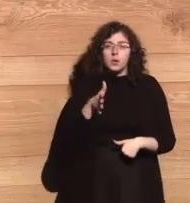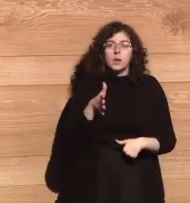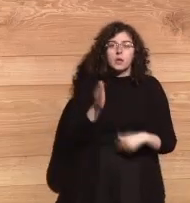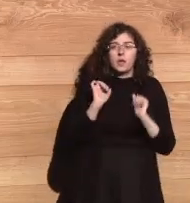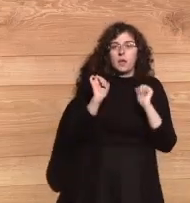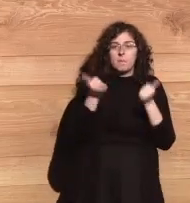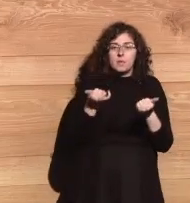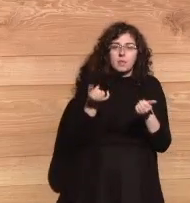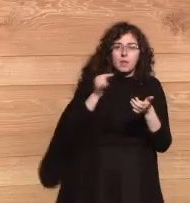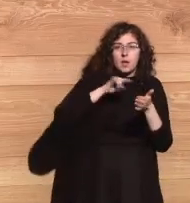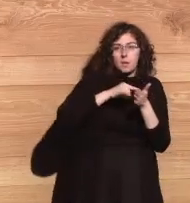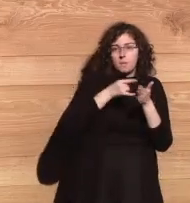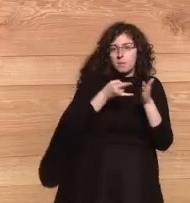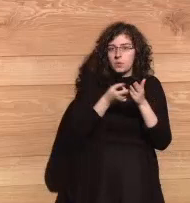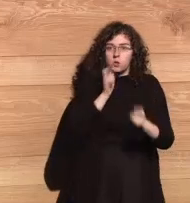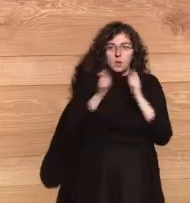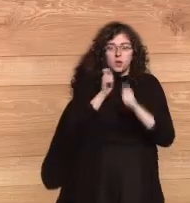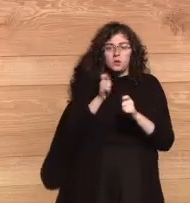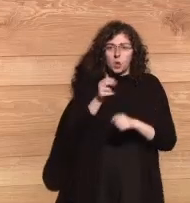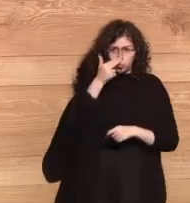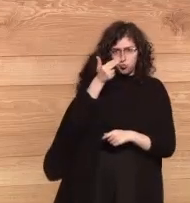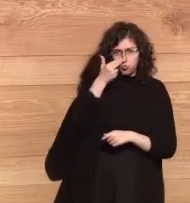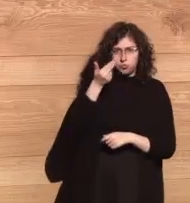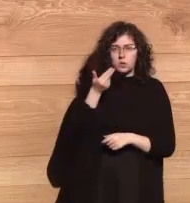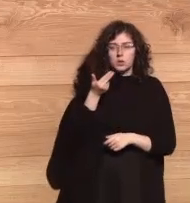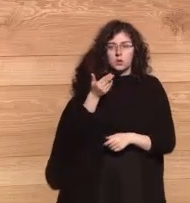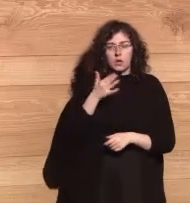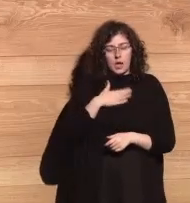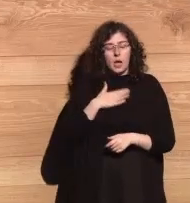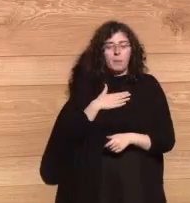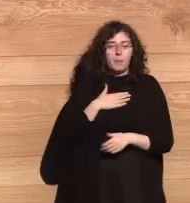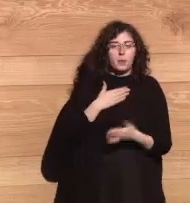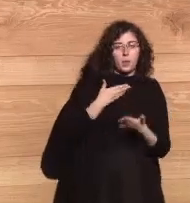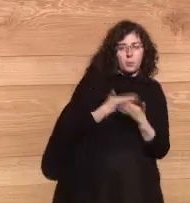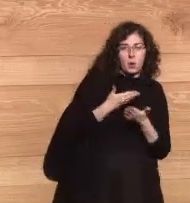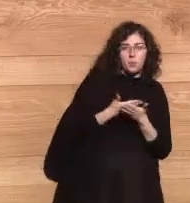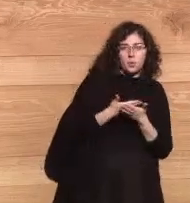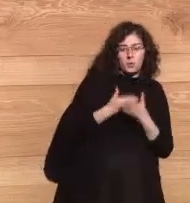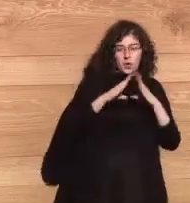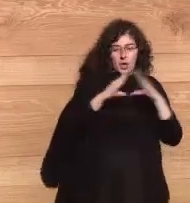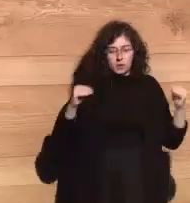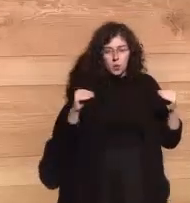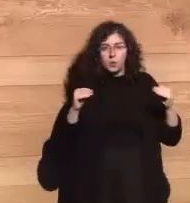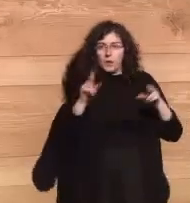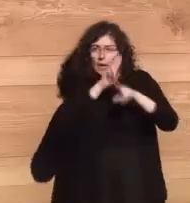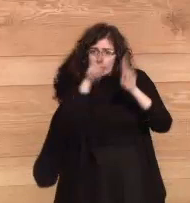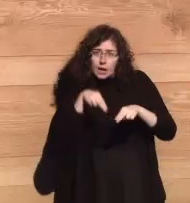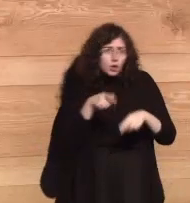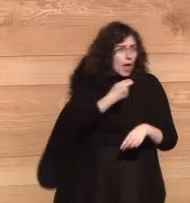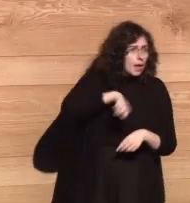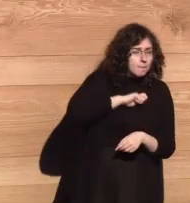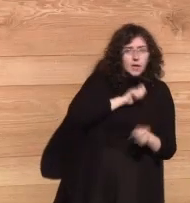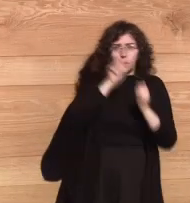inicia un proyecto periodístico interesantísimo y a mí me proponen pues estar entre Andalucía, internacional y un poco de España.